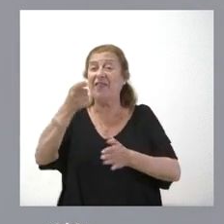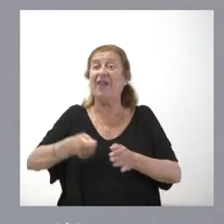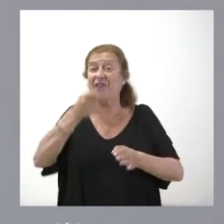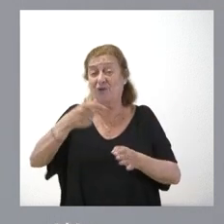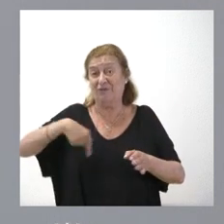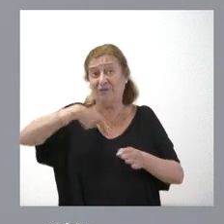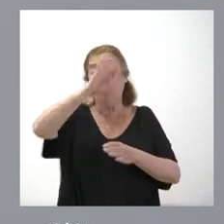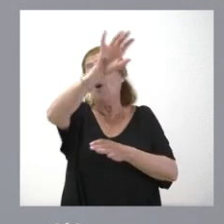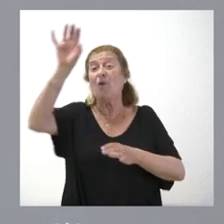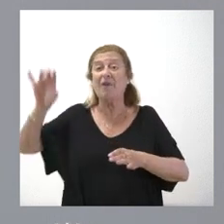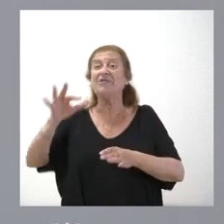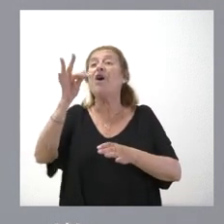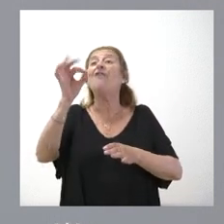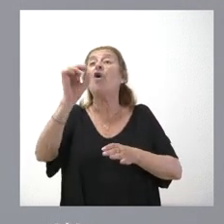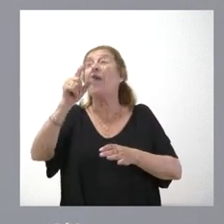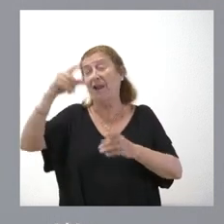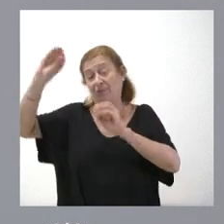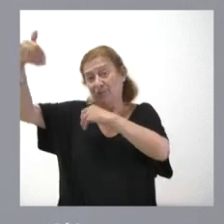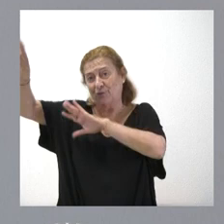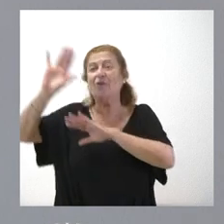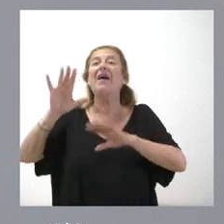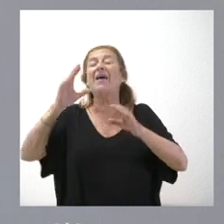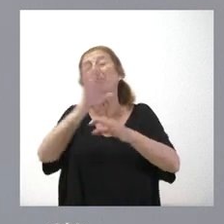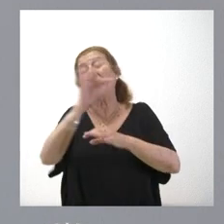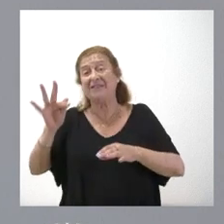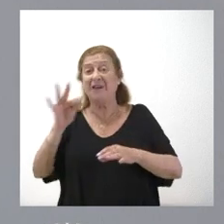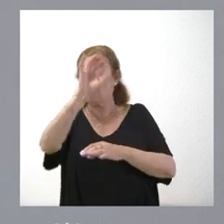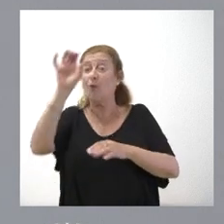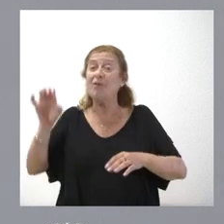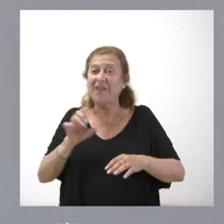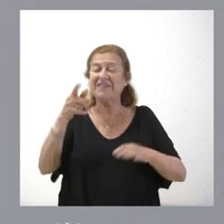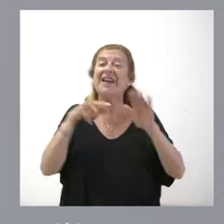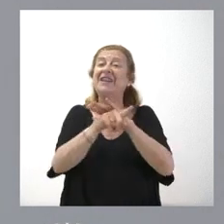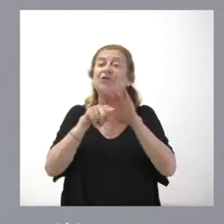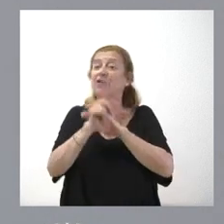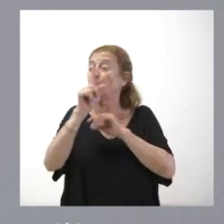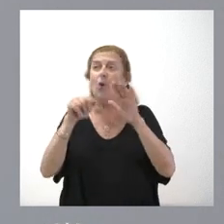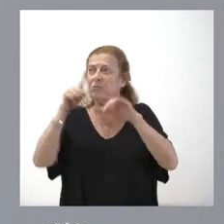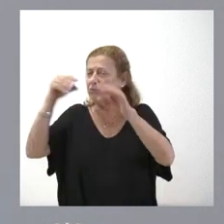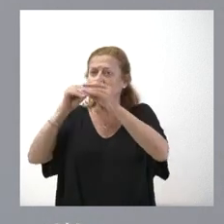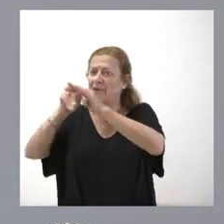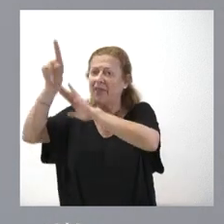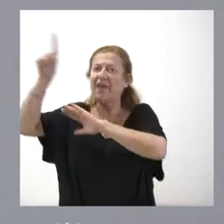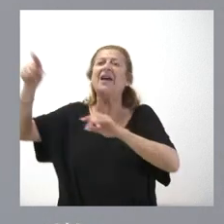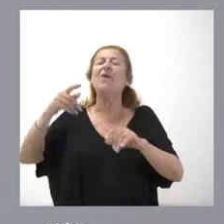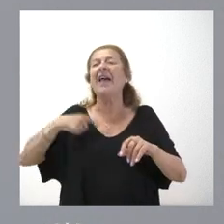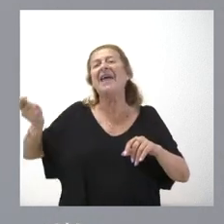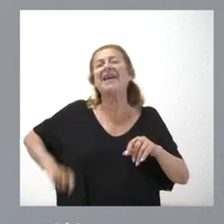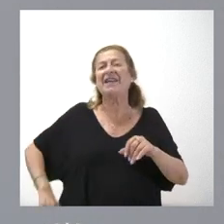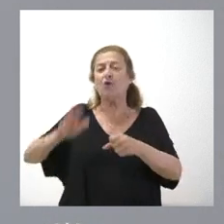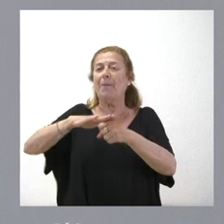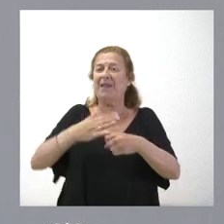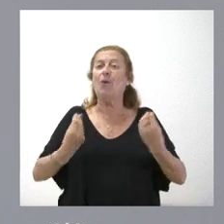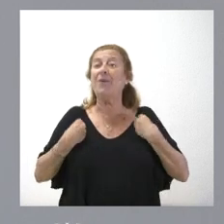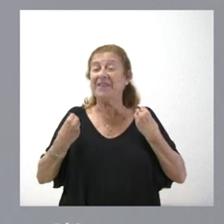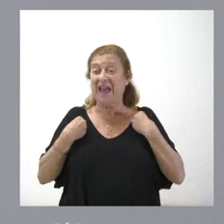comunidades de régimen foral sino que además estas comunidades autónomas gestionan son las únicas que lo hacen el ingreso mínimo vital y este